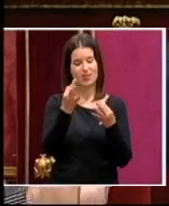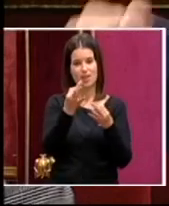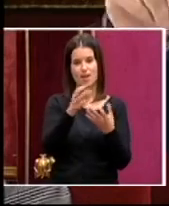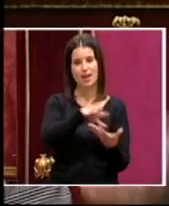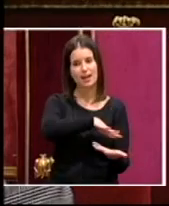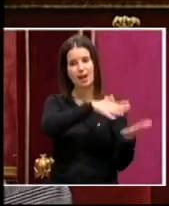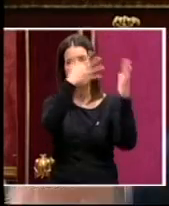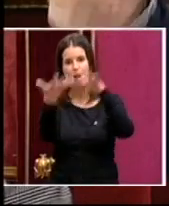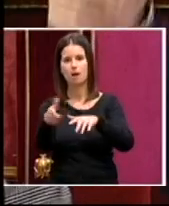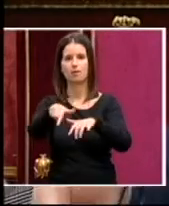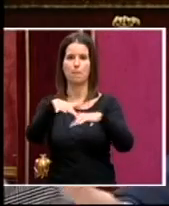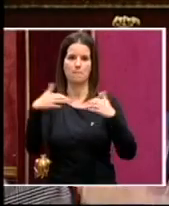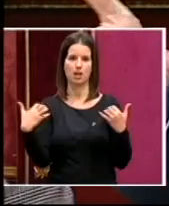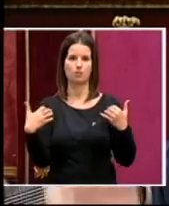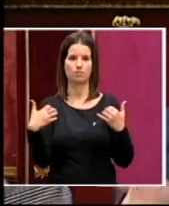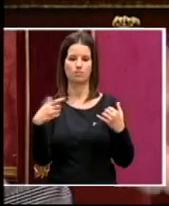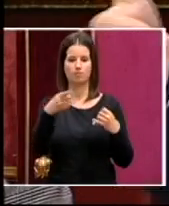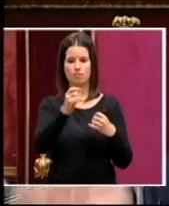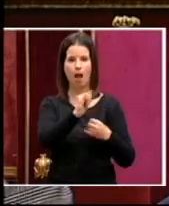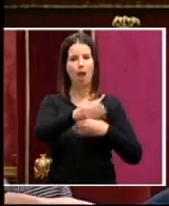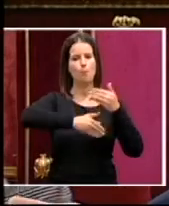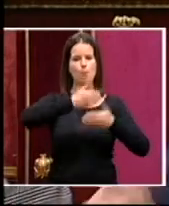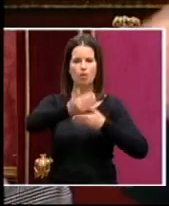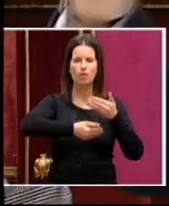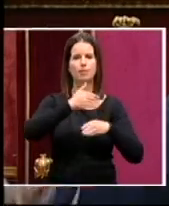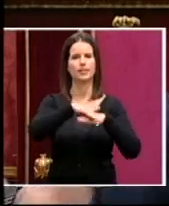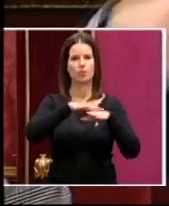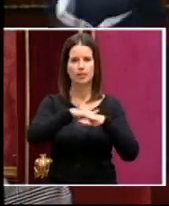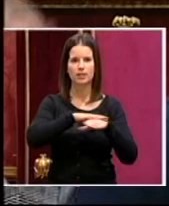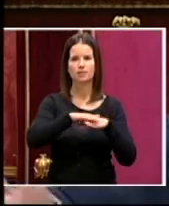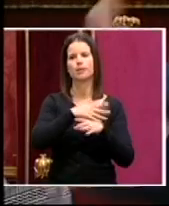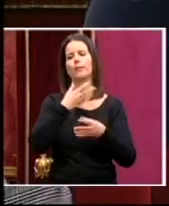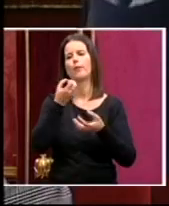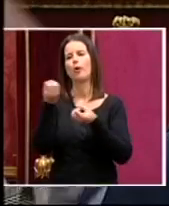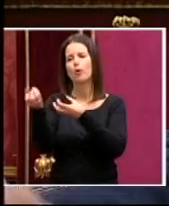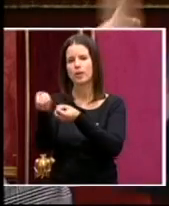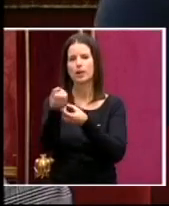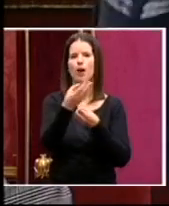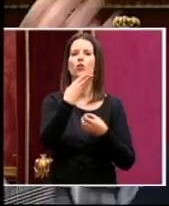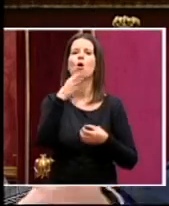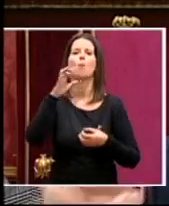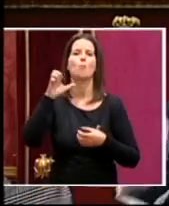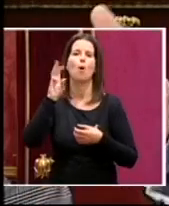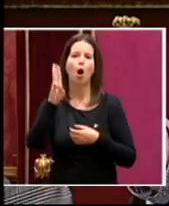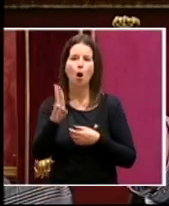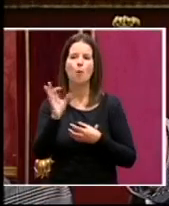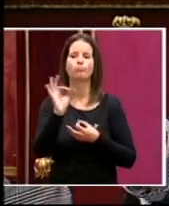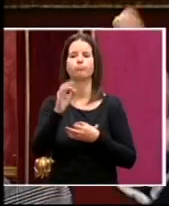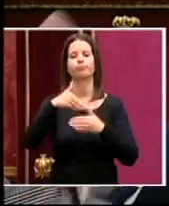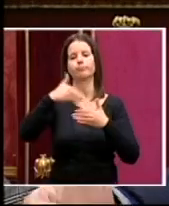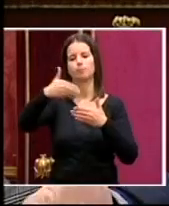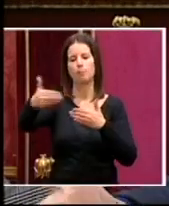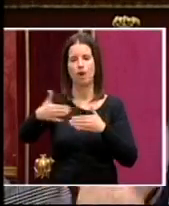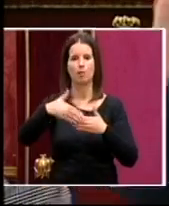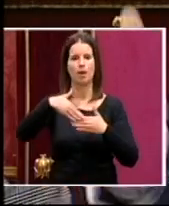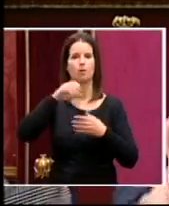trasladarla al Pleno. Y como eso tiene unos procedimientos administrativos de publicación en el Boletín Oficial de la Provincia, periodo de alegaciones, etcétera, etcétera,